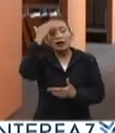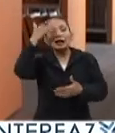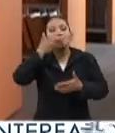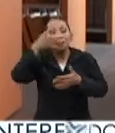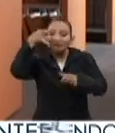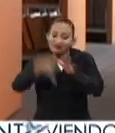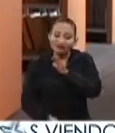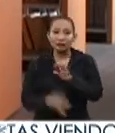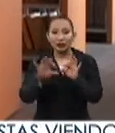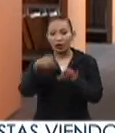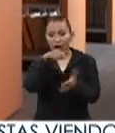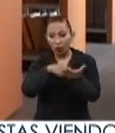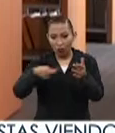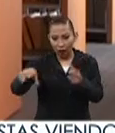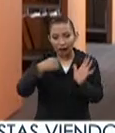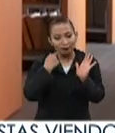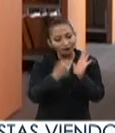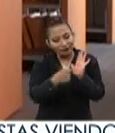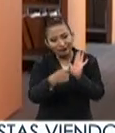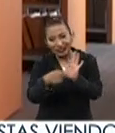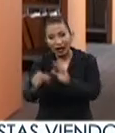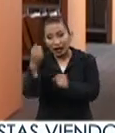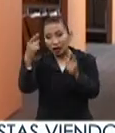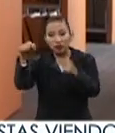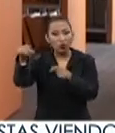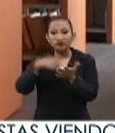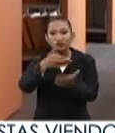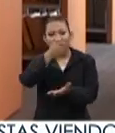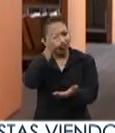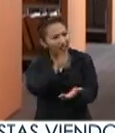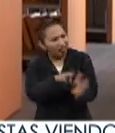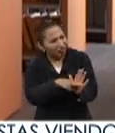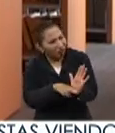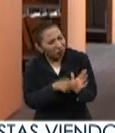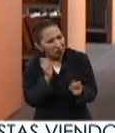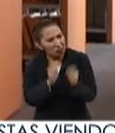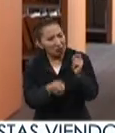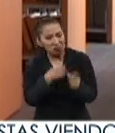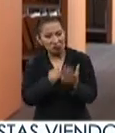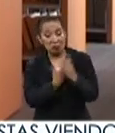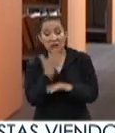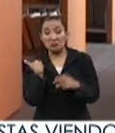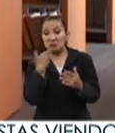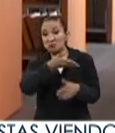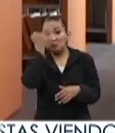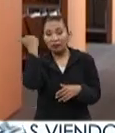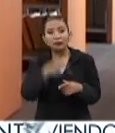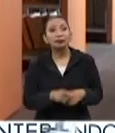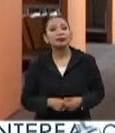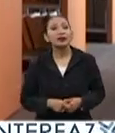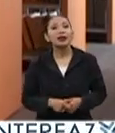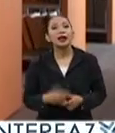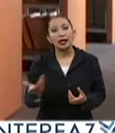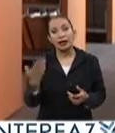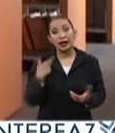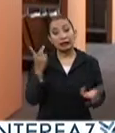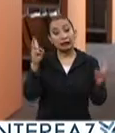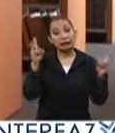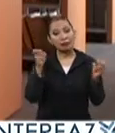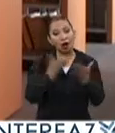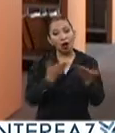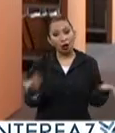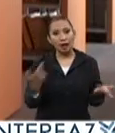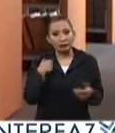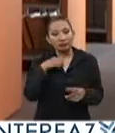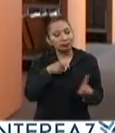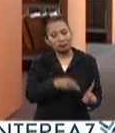conozcan a nivel local, que hemos visto que en muchos lados no tienen conocimiento de la nueva normatividad. Y el gran tema, ahora